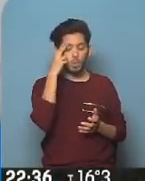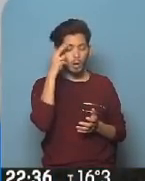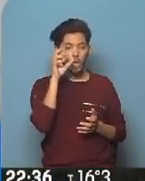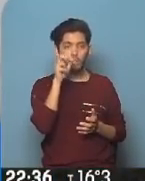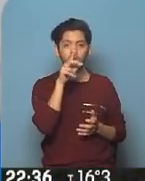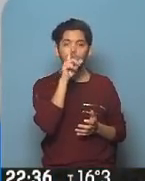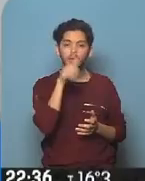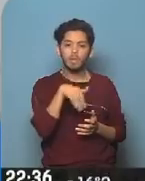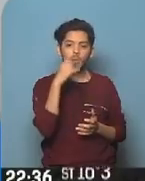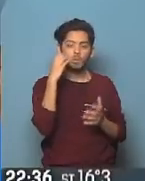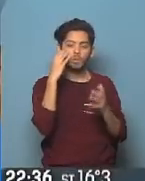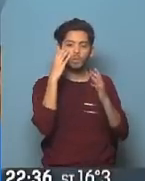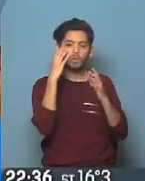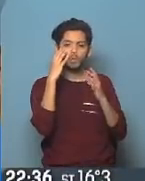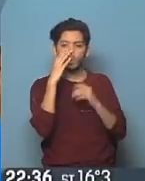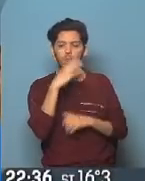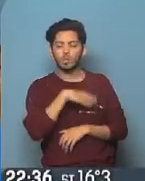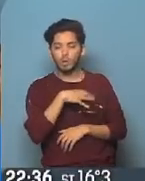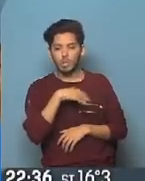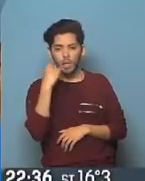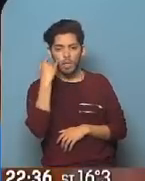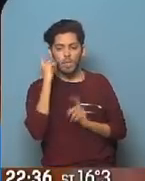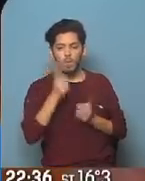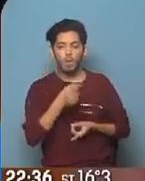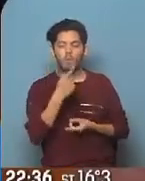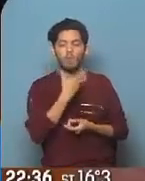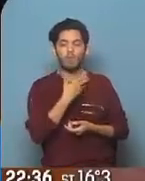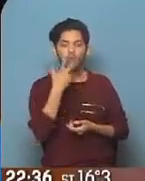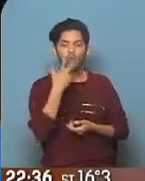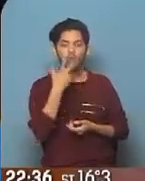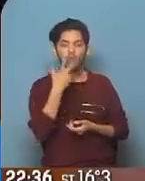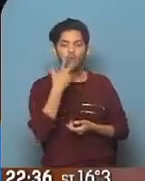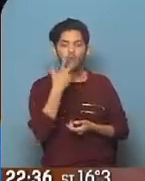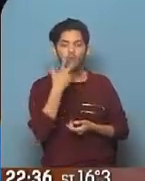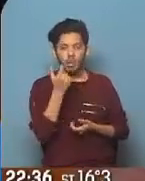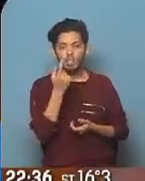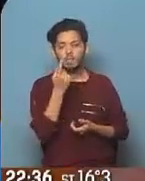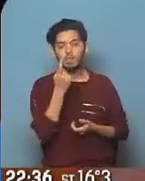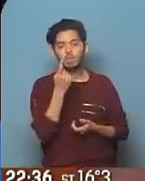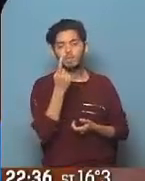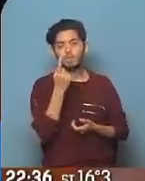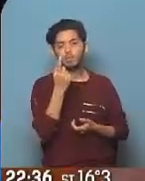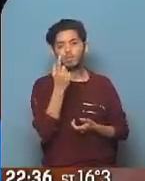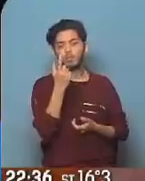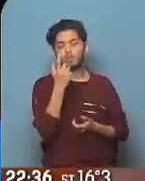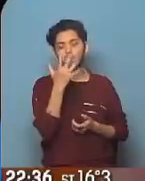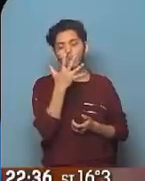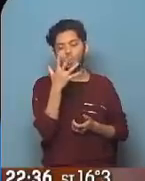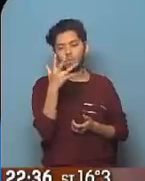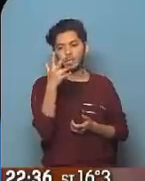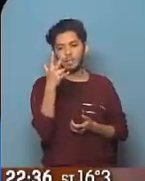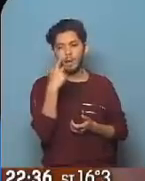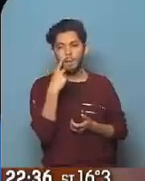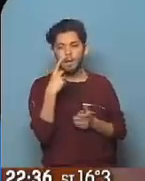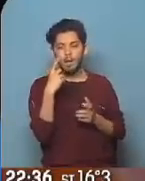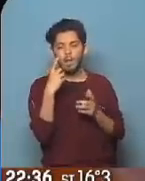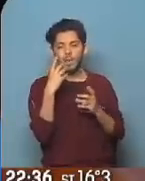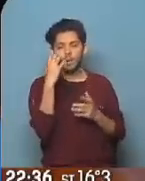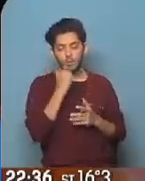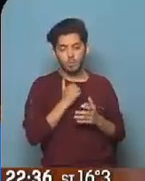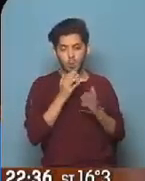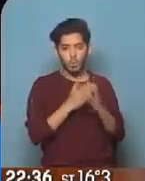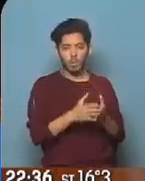más Suecia y Finlandia, 50.000 militares. Es descomunal en lo que hace a barcos,